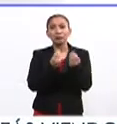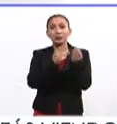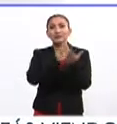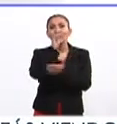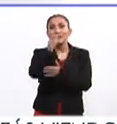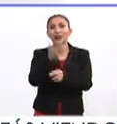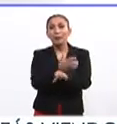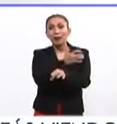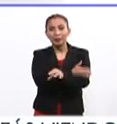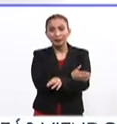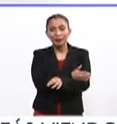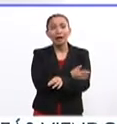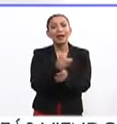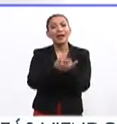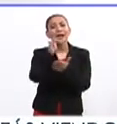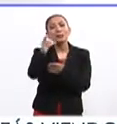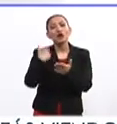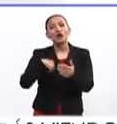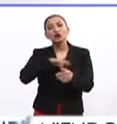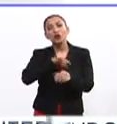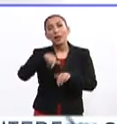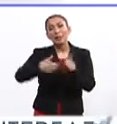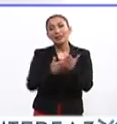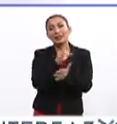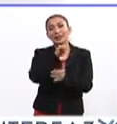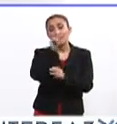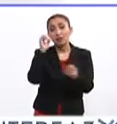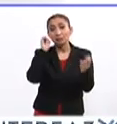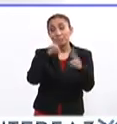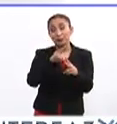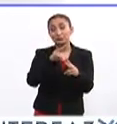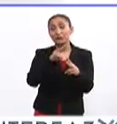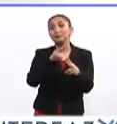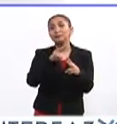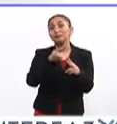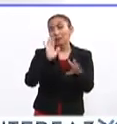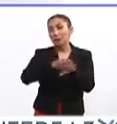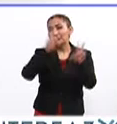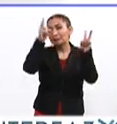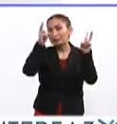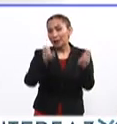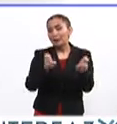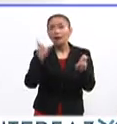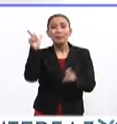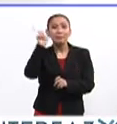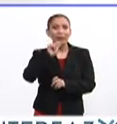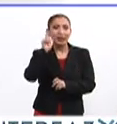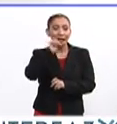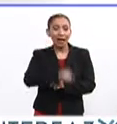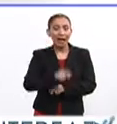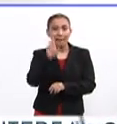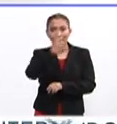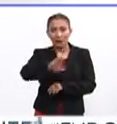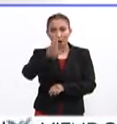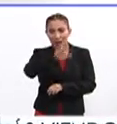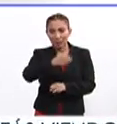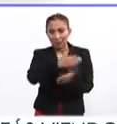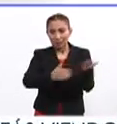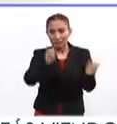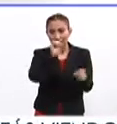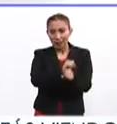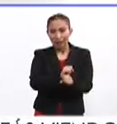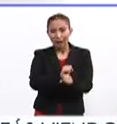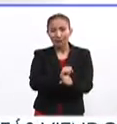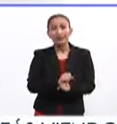muchísimas gracias por acompañarnos, gracias por estar con nosotros esta mañana en Interfaz. Nos vemos por supuesto con más temas el día de mañana miércoles, mitad de